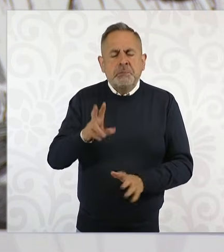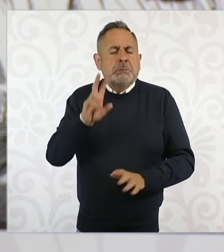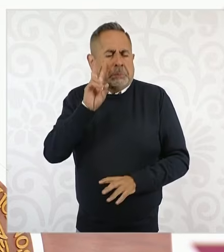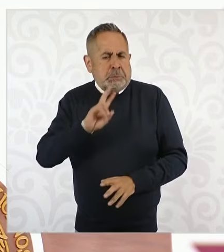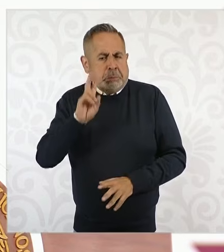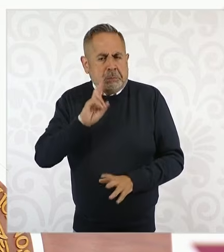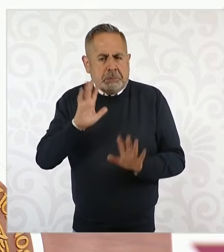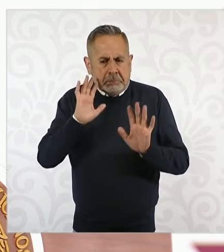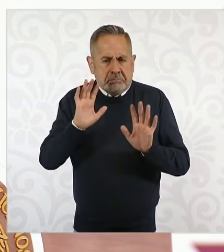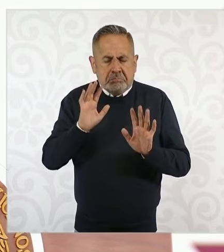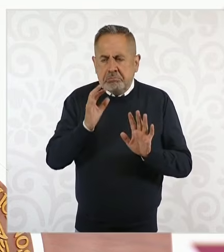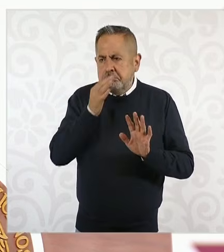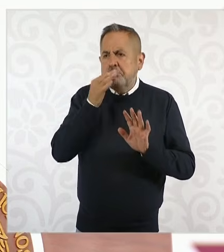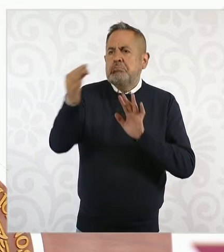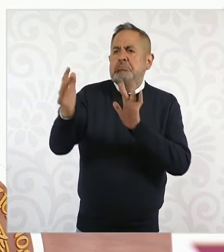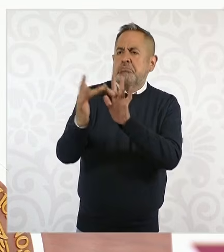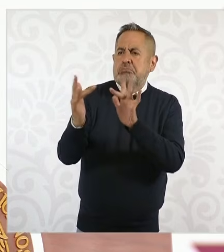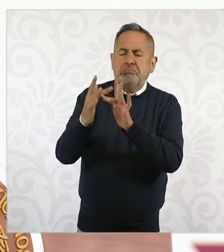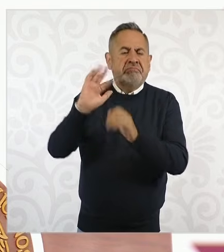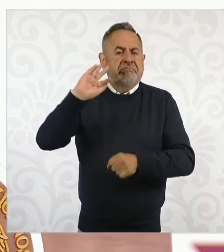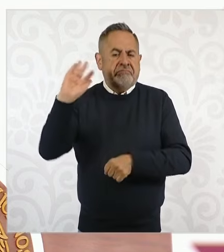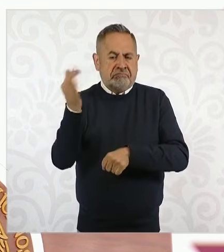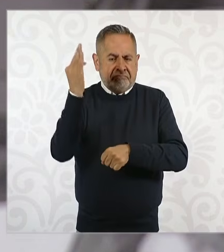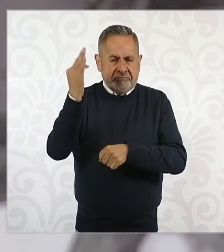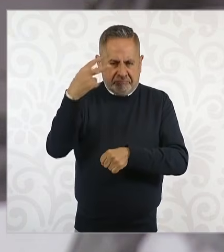vamos a comunicarnos con la federación.